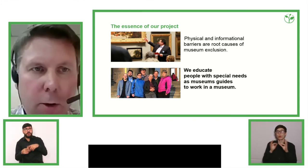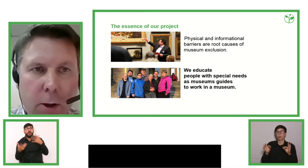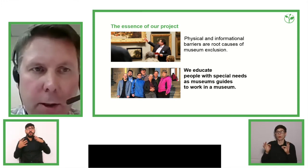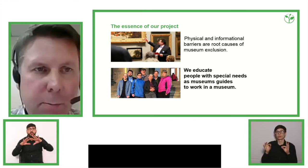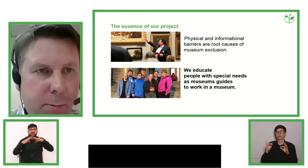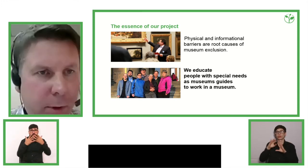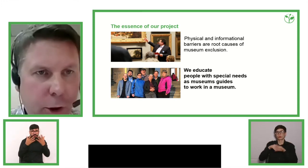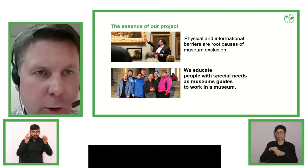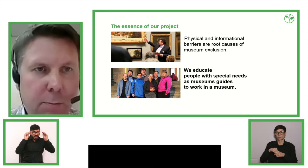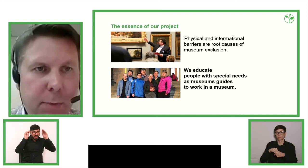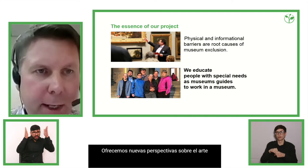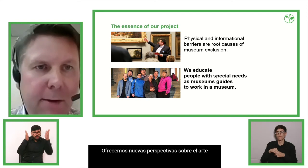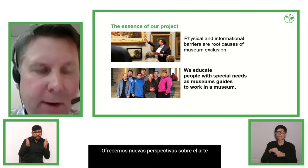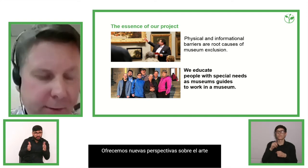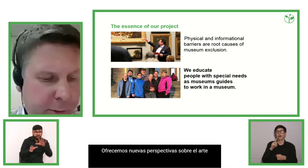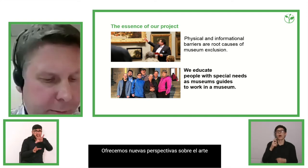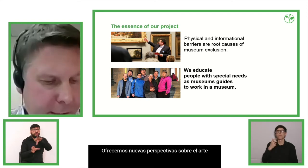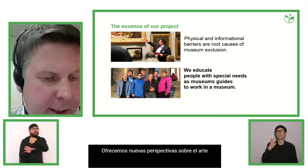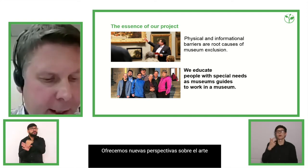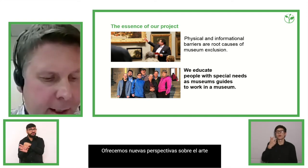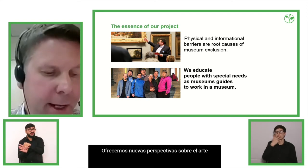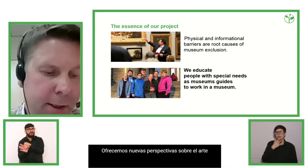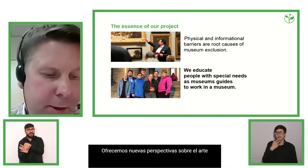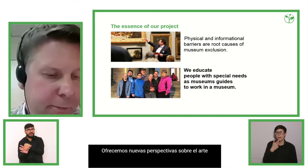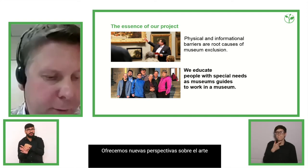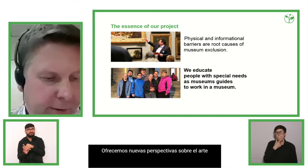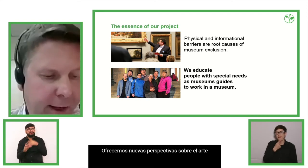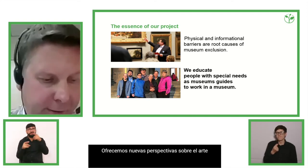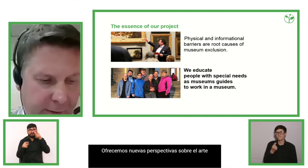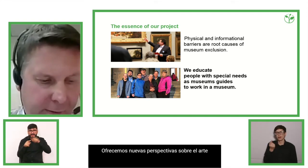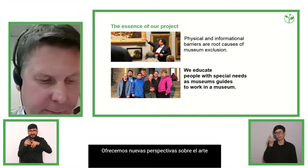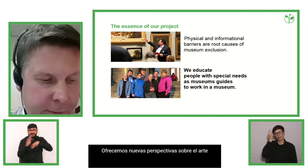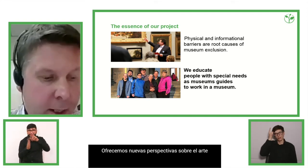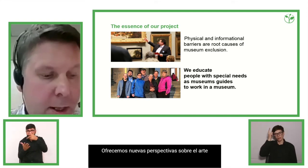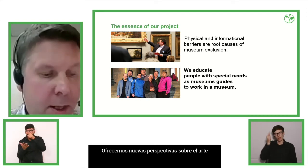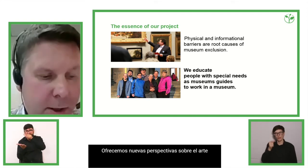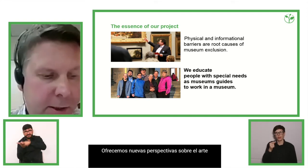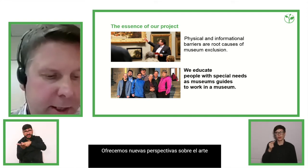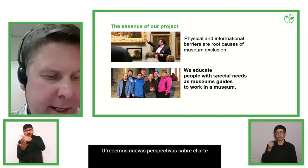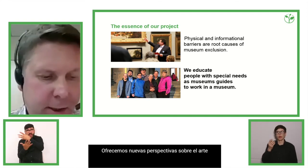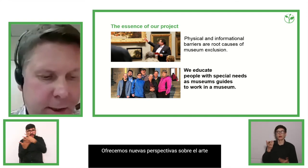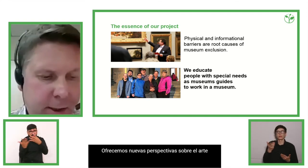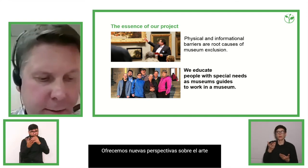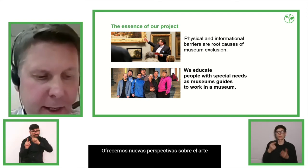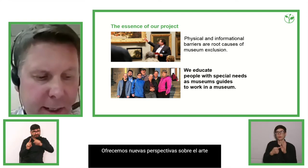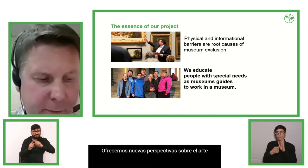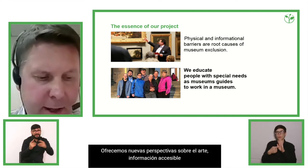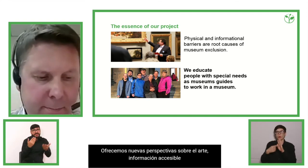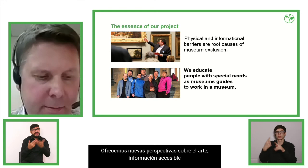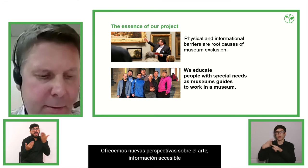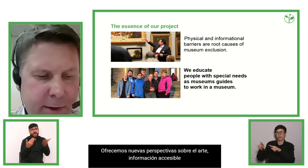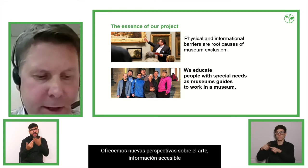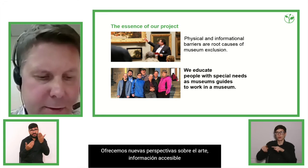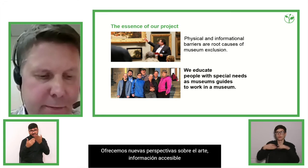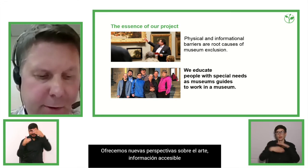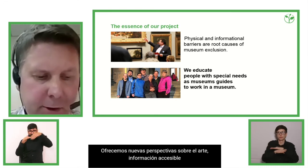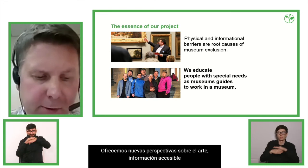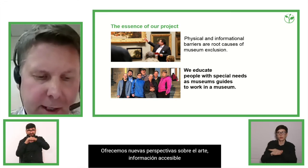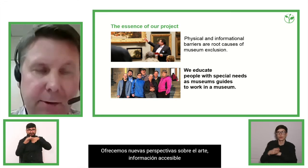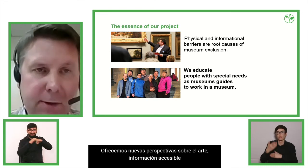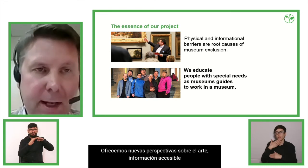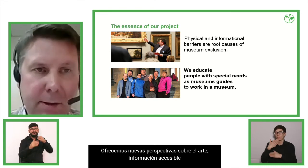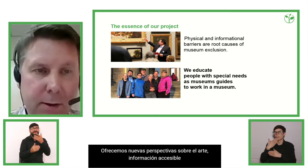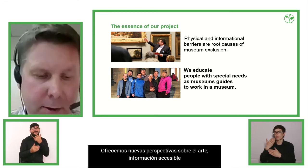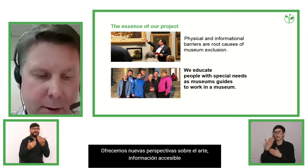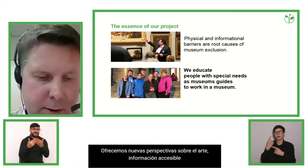en lenguaje fácil de entender, mostrado con medios accesibles y en diferentes experiencias sensoriales.